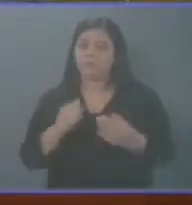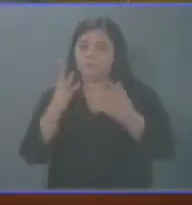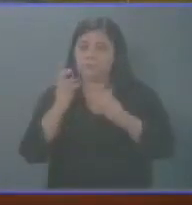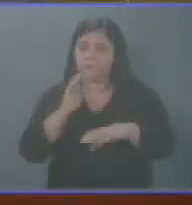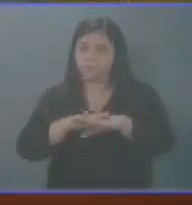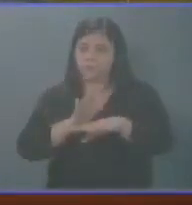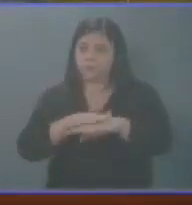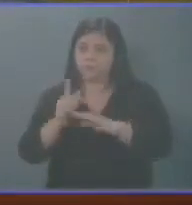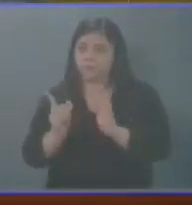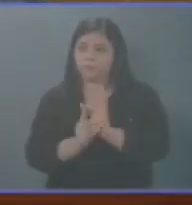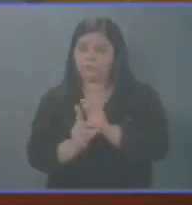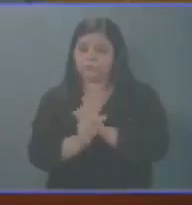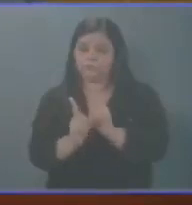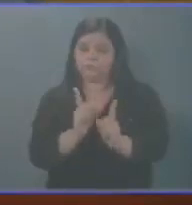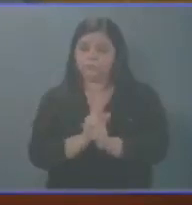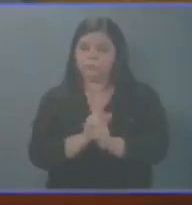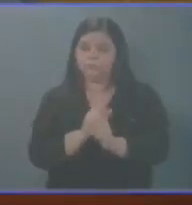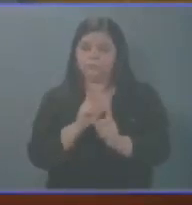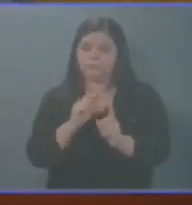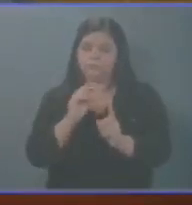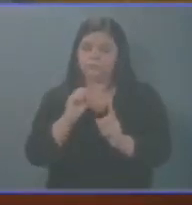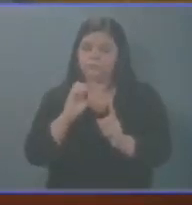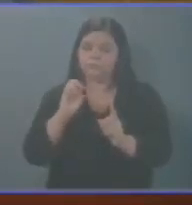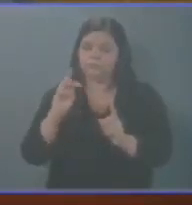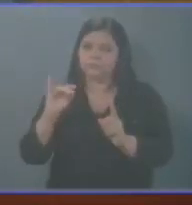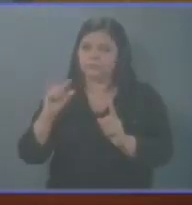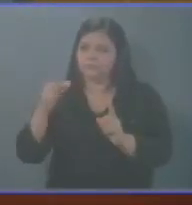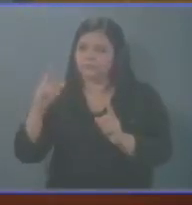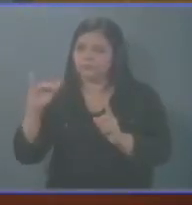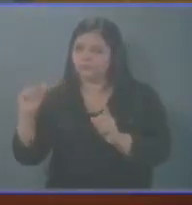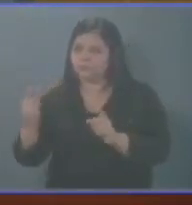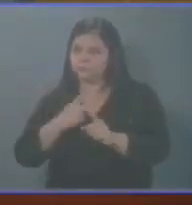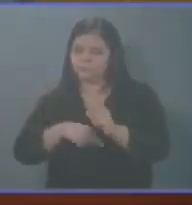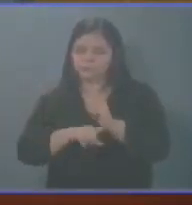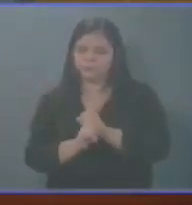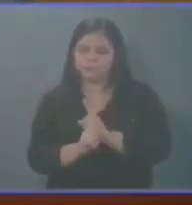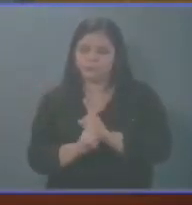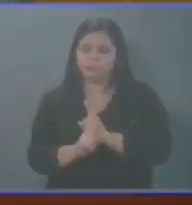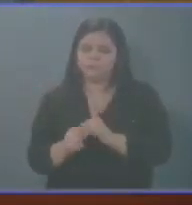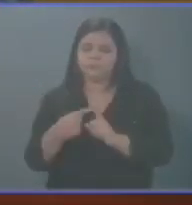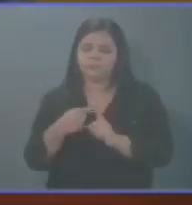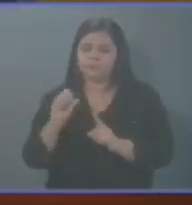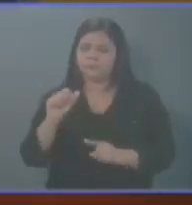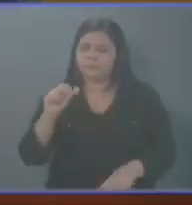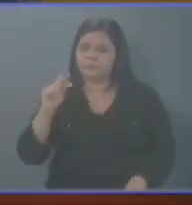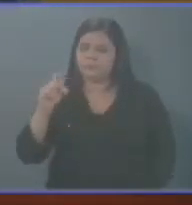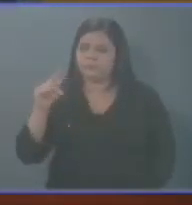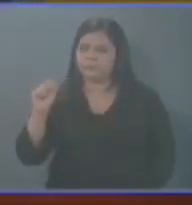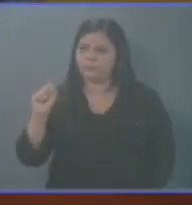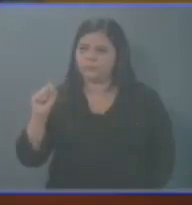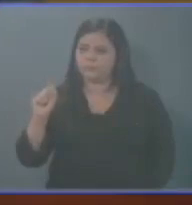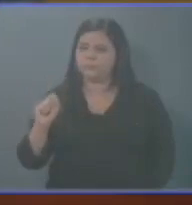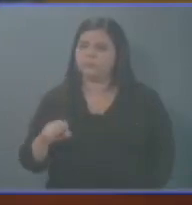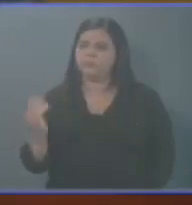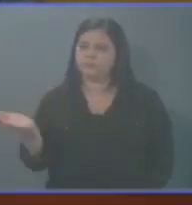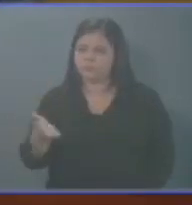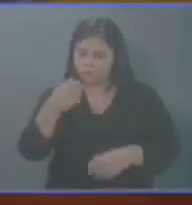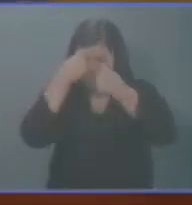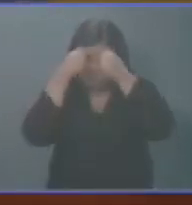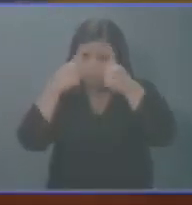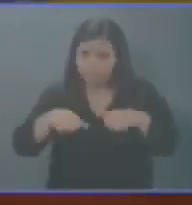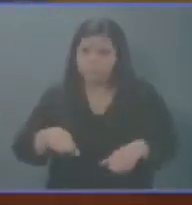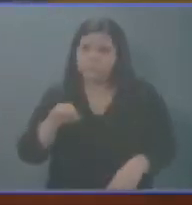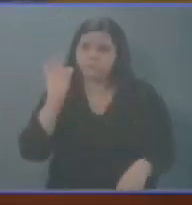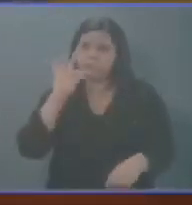Tenemos un llamamiento, se llama la diputada Noemí García Corbera en sustitución del diputado José Antonio Mendaris Rivas. Los que estén de acuerdo